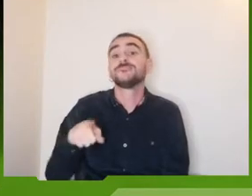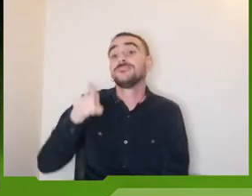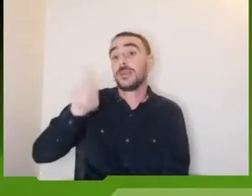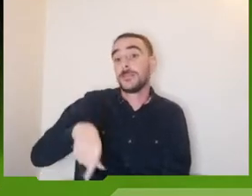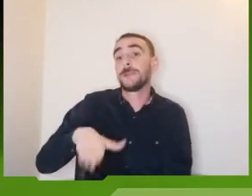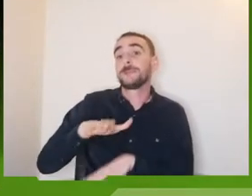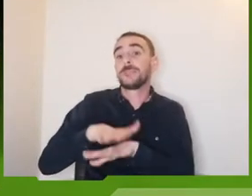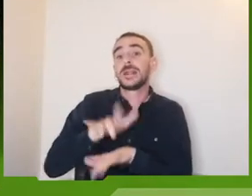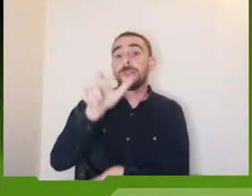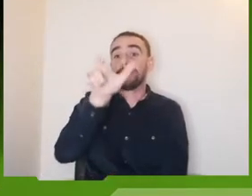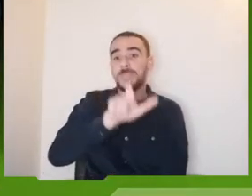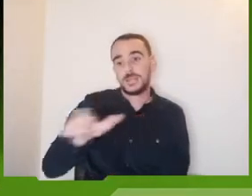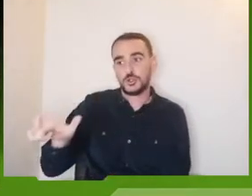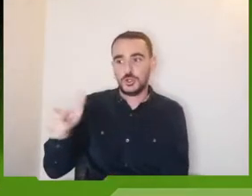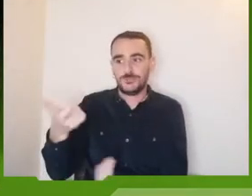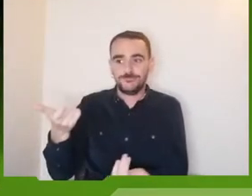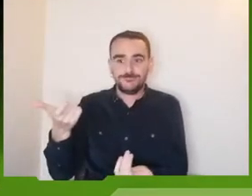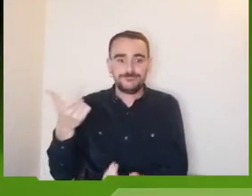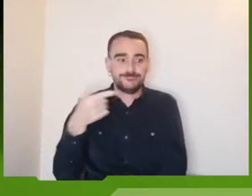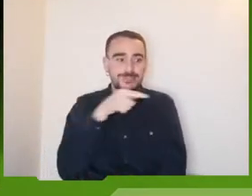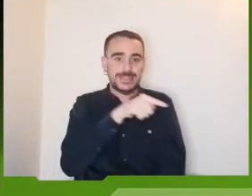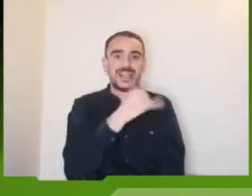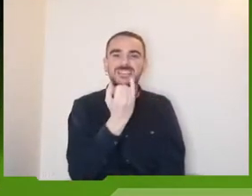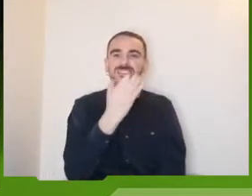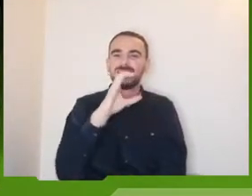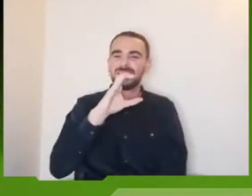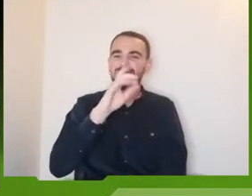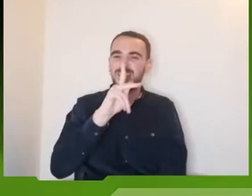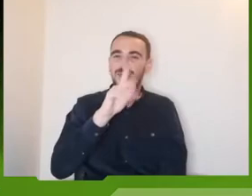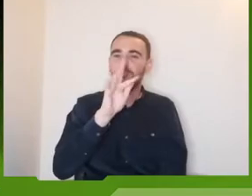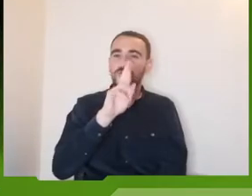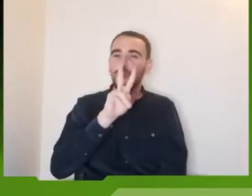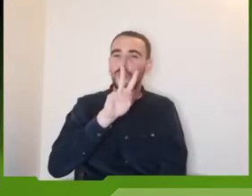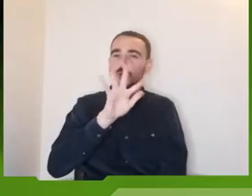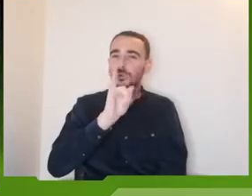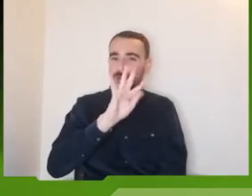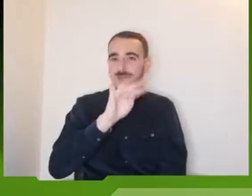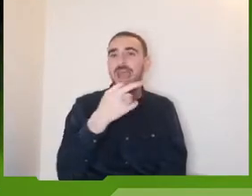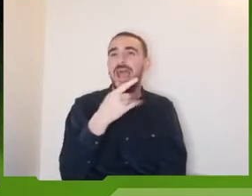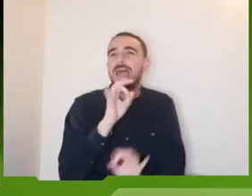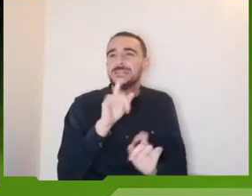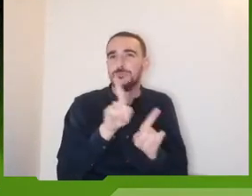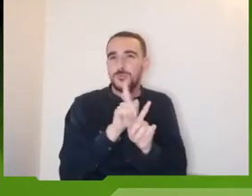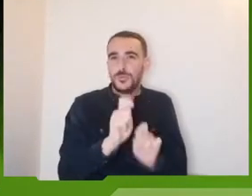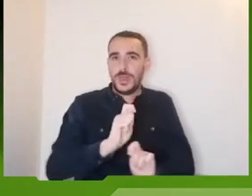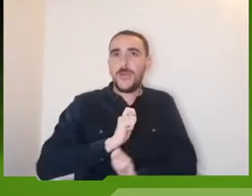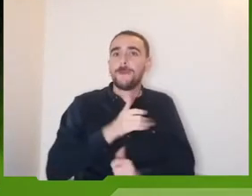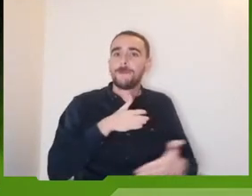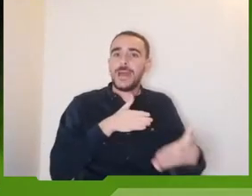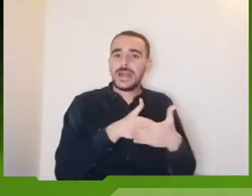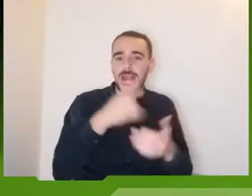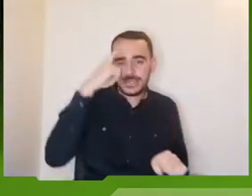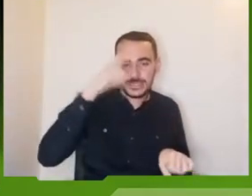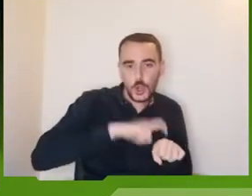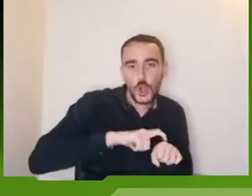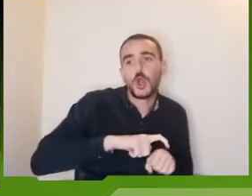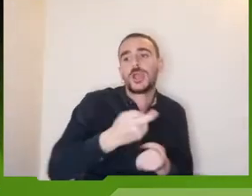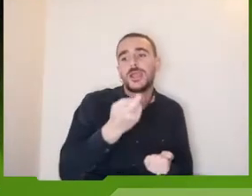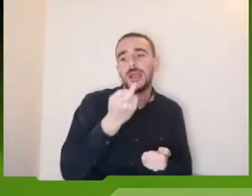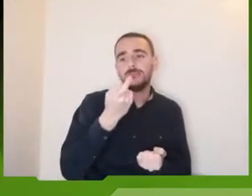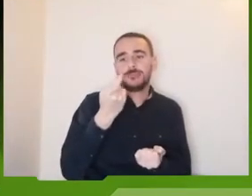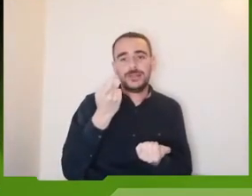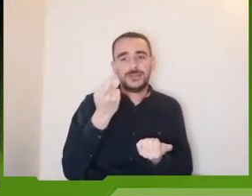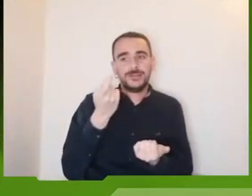y geográficas es más sencillo. O sea que guay también. Y estoy